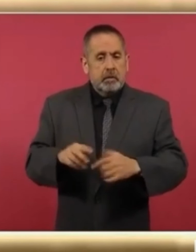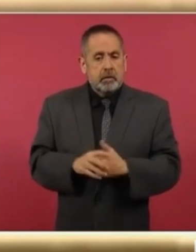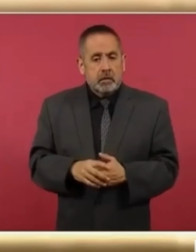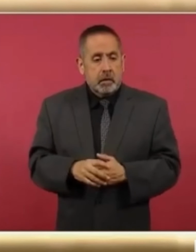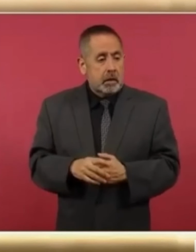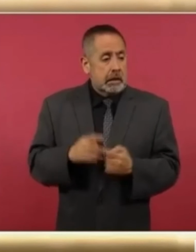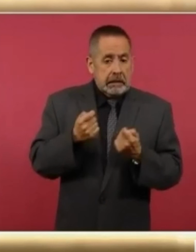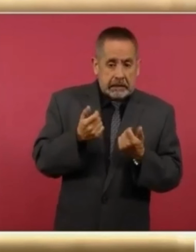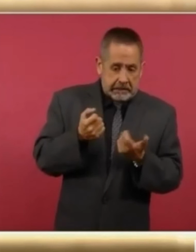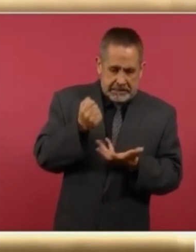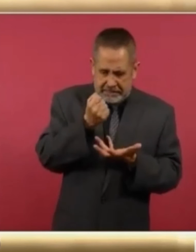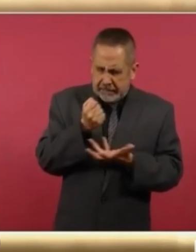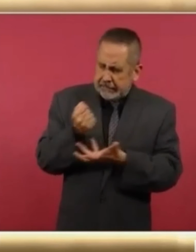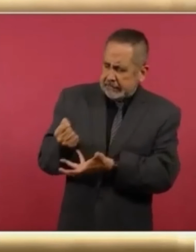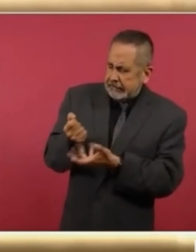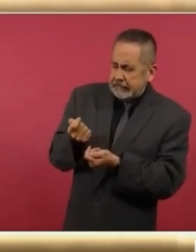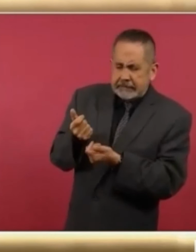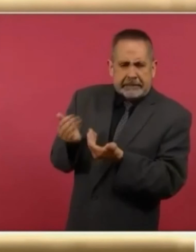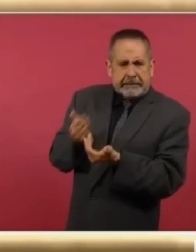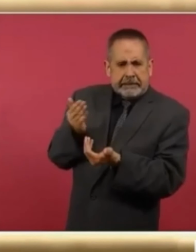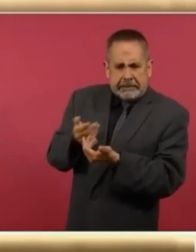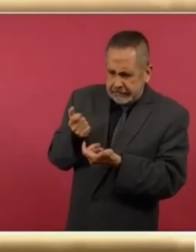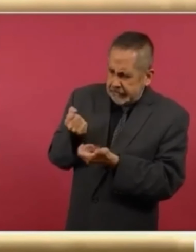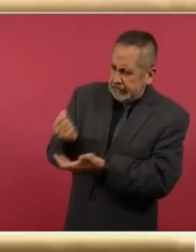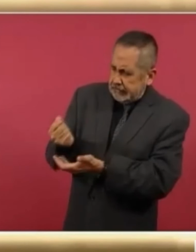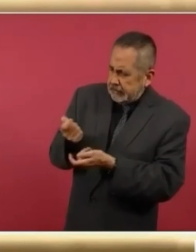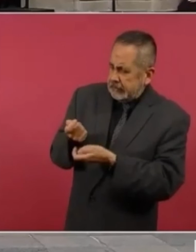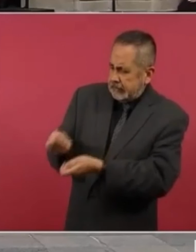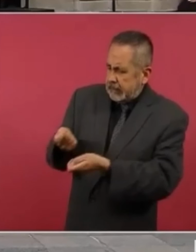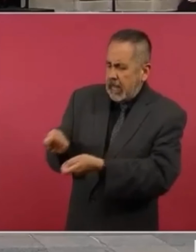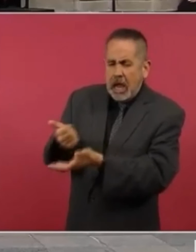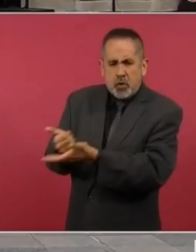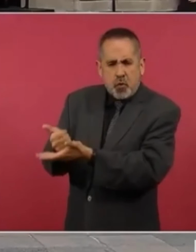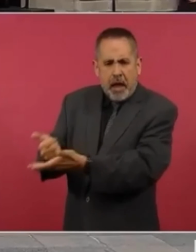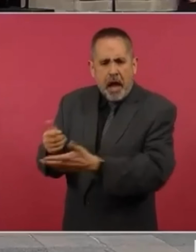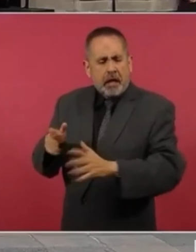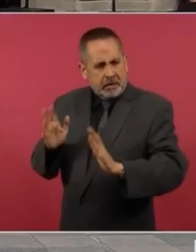pocos recursos, está ayudando. Ya lo expresé